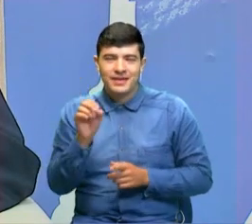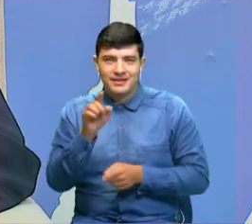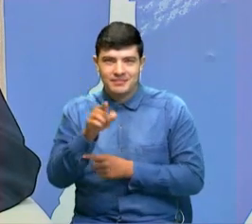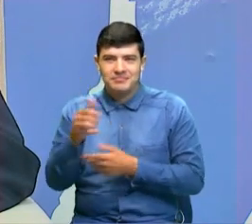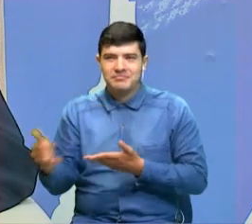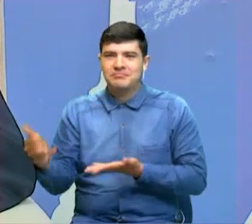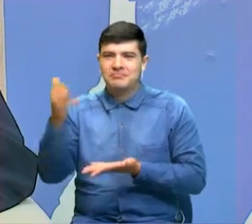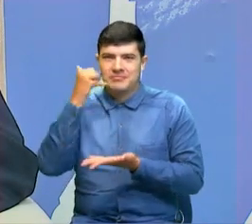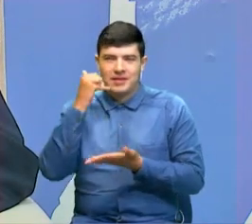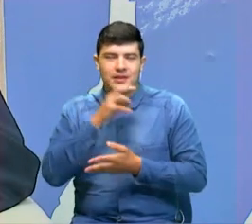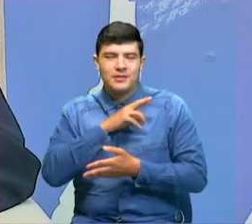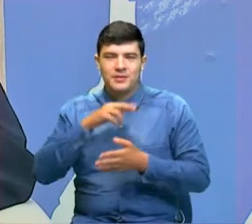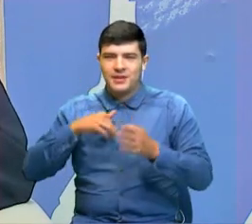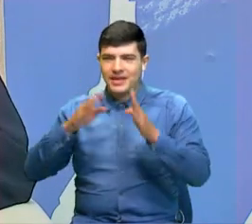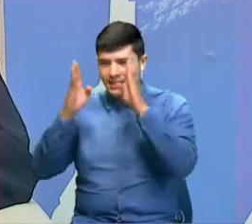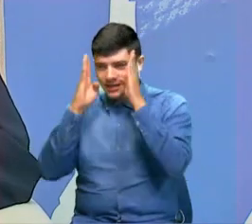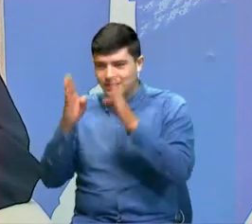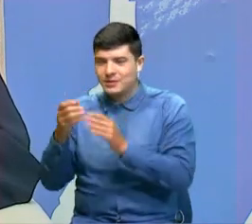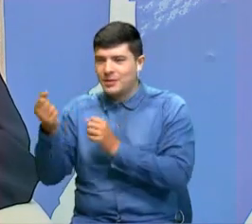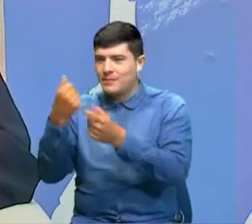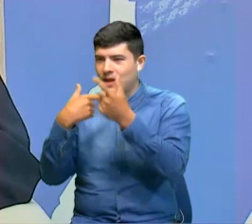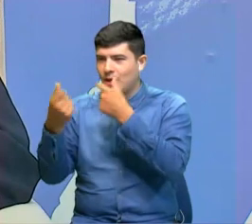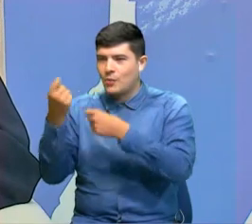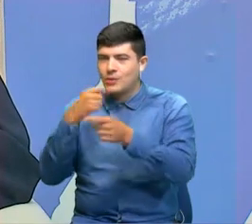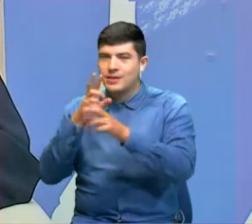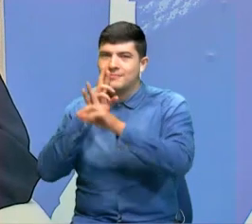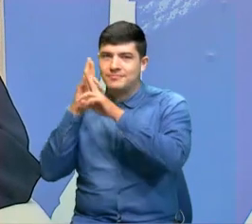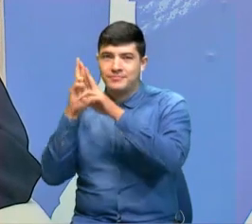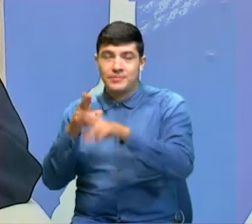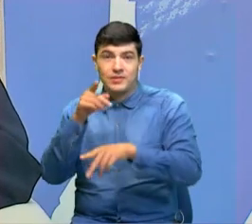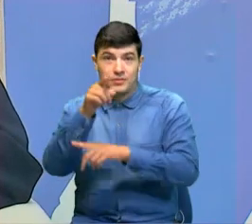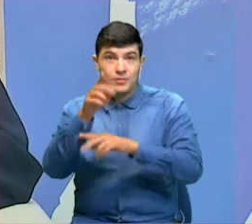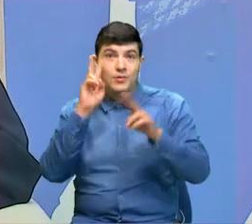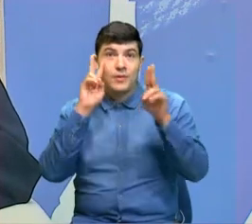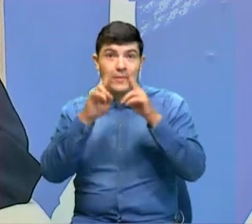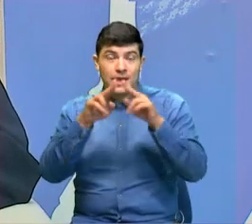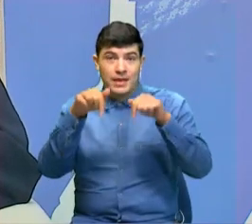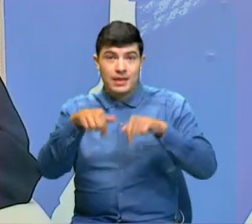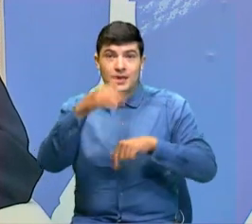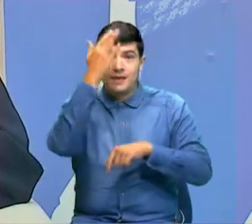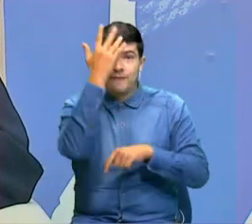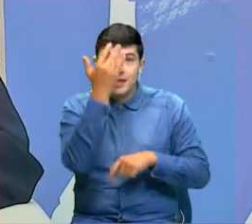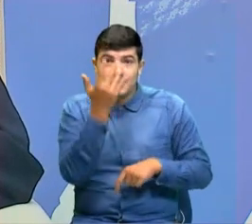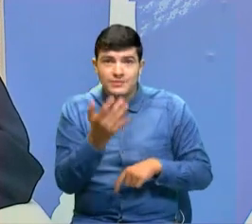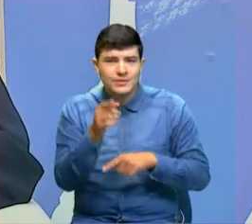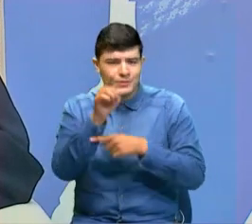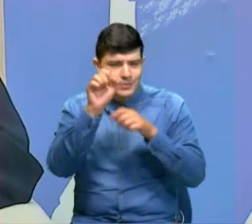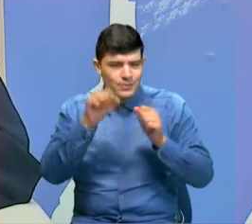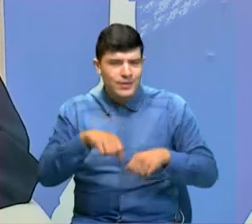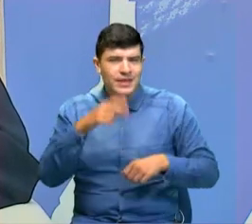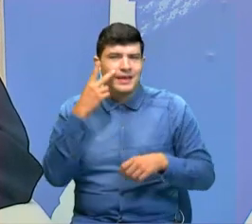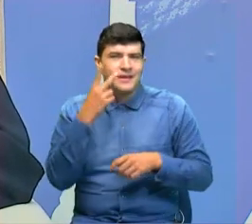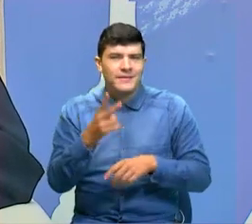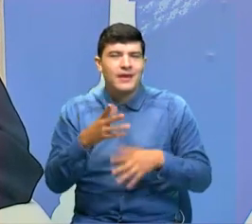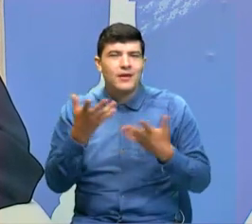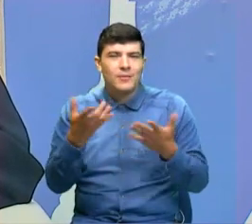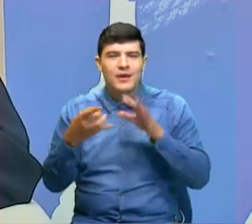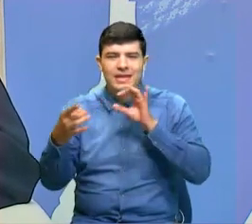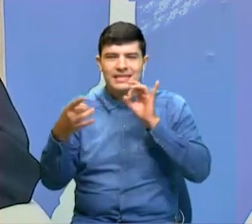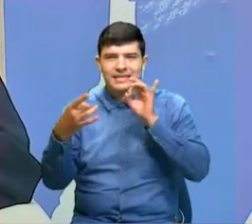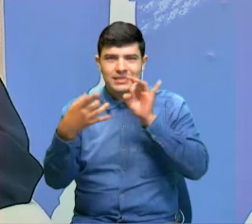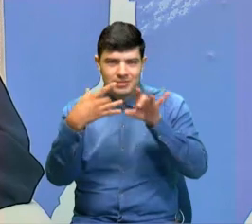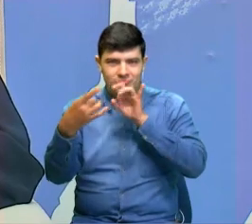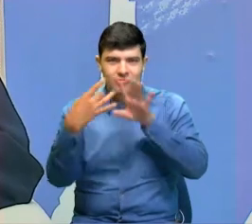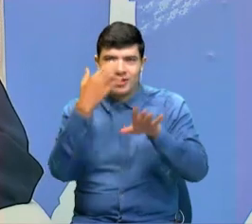Allí también estamos atendiendo sus inquietudes. Y, por supuesto, usted que nos está viendo a través de Facebook Live, también lo puede hacer a través del chat de Facebook